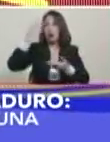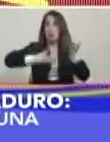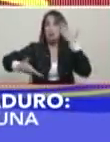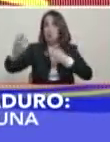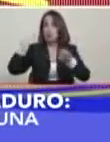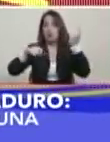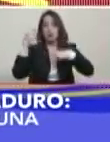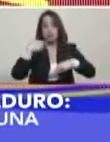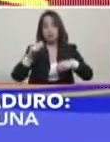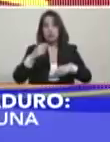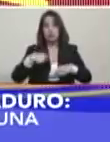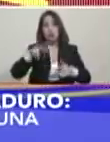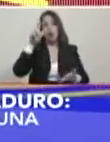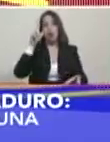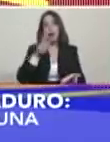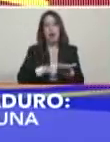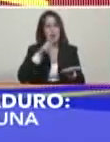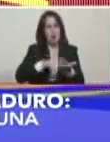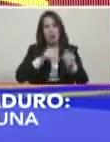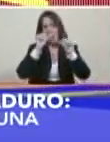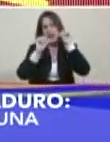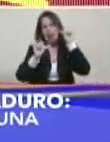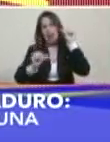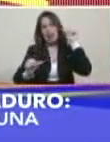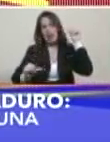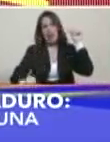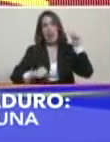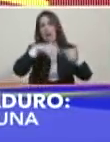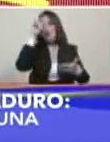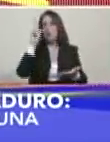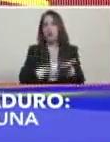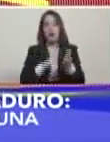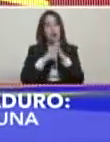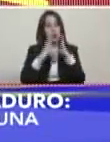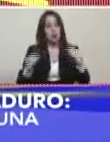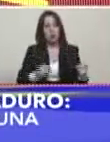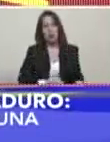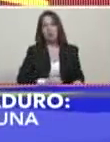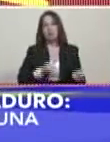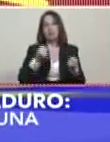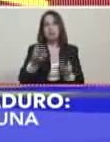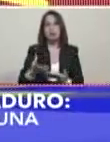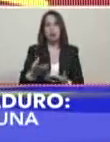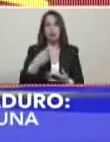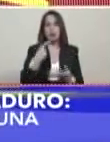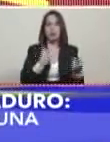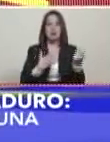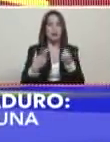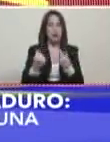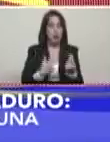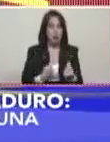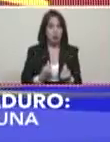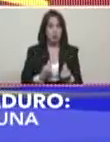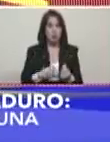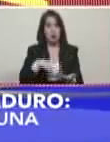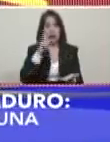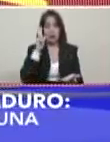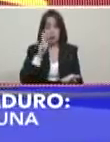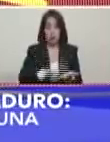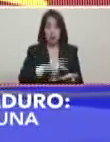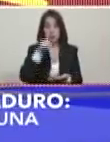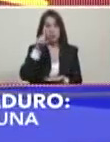Estado. Aprobado todos estos criterios y procedo a la transferencia. Se somete a la aprobación